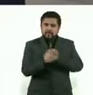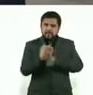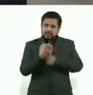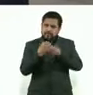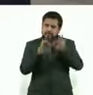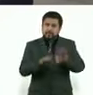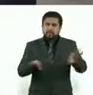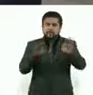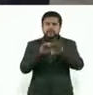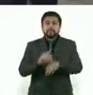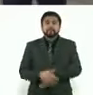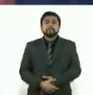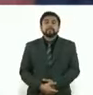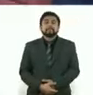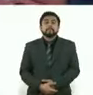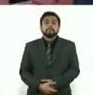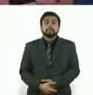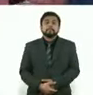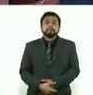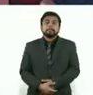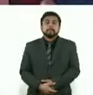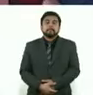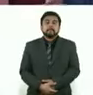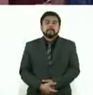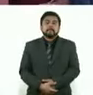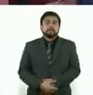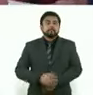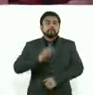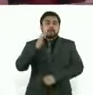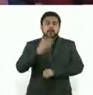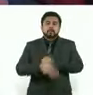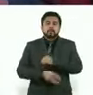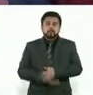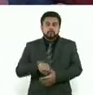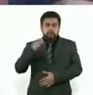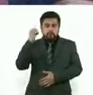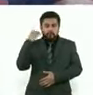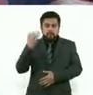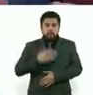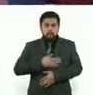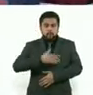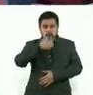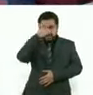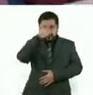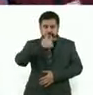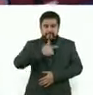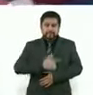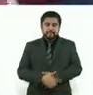2018. Muchas gracias. Concluimos preguntas y respuestas. Muchas gracias. Buenas noches.